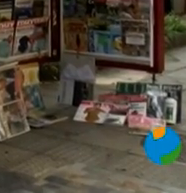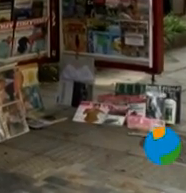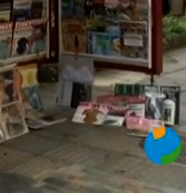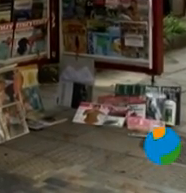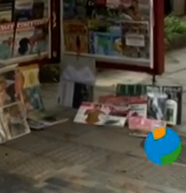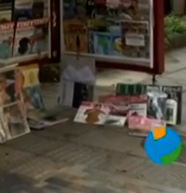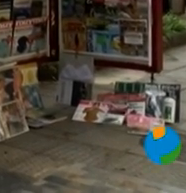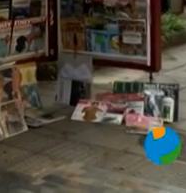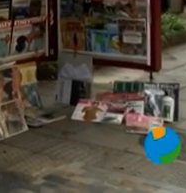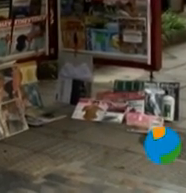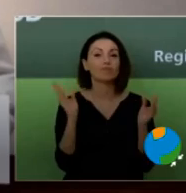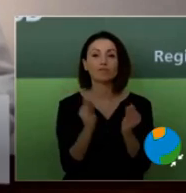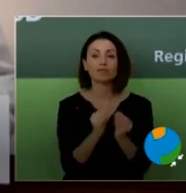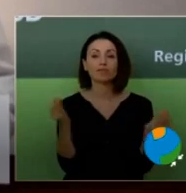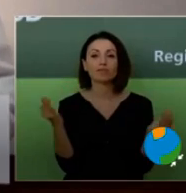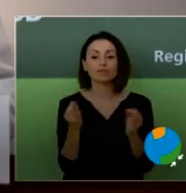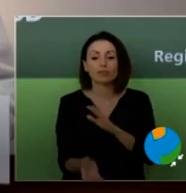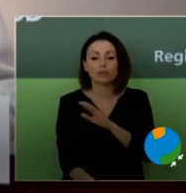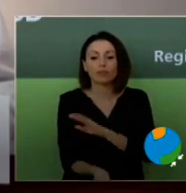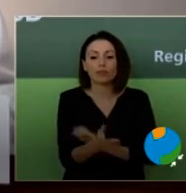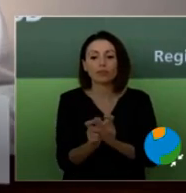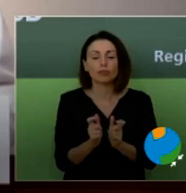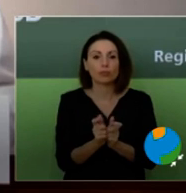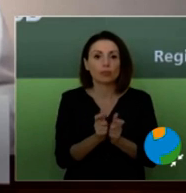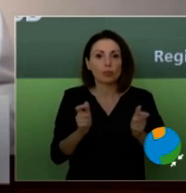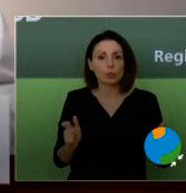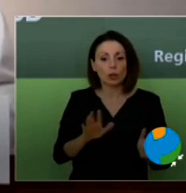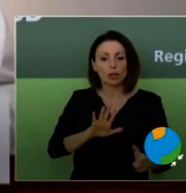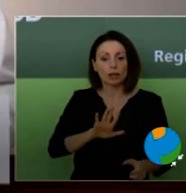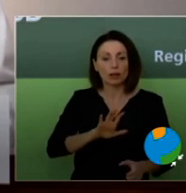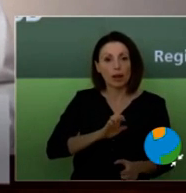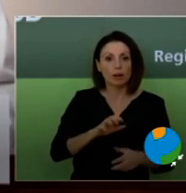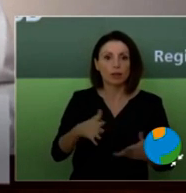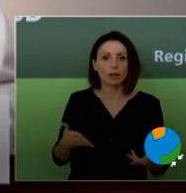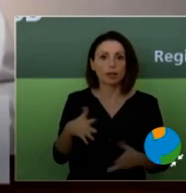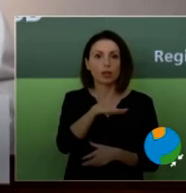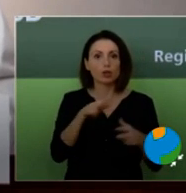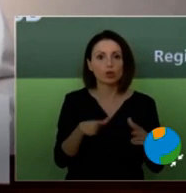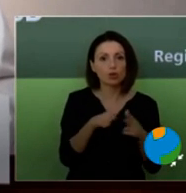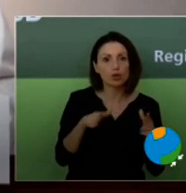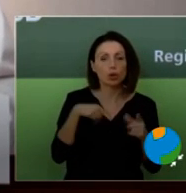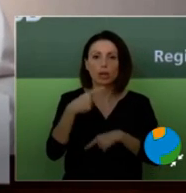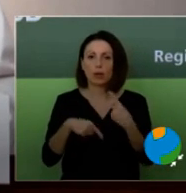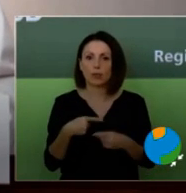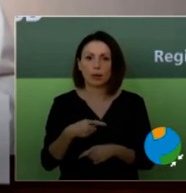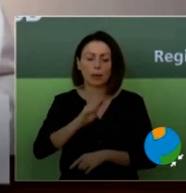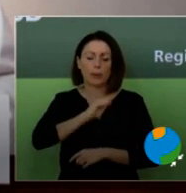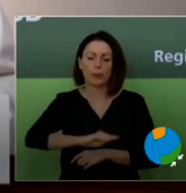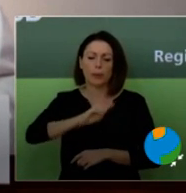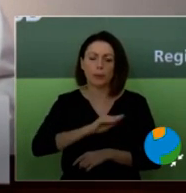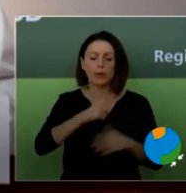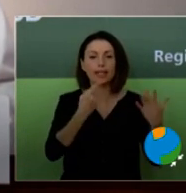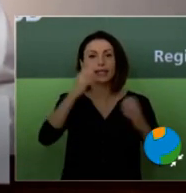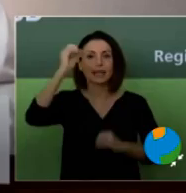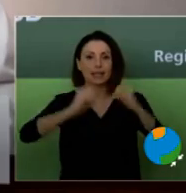afecta a 215 personas los brotes de ámbitos familiares social superan el 66% del número de brotes y el